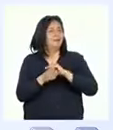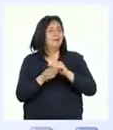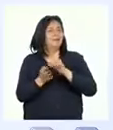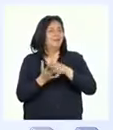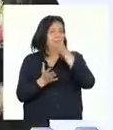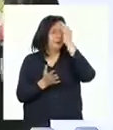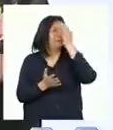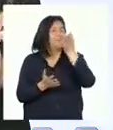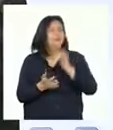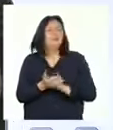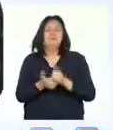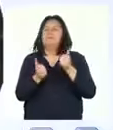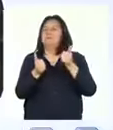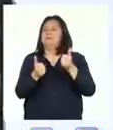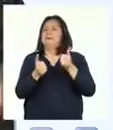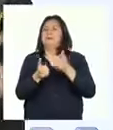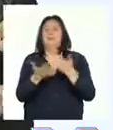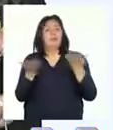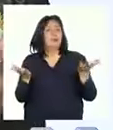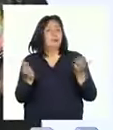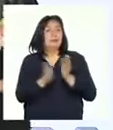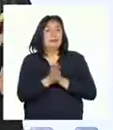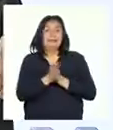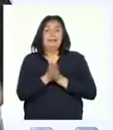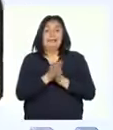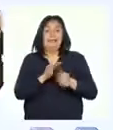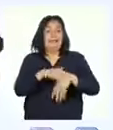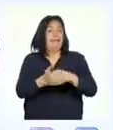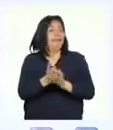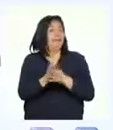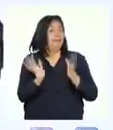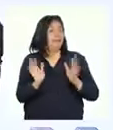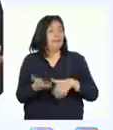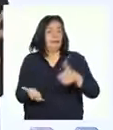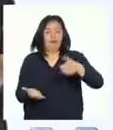lo aprendido. Muy bien, ahora sí, corriendo, a lavarse las